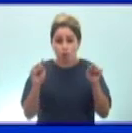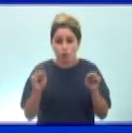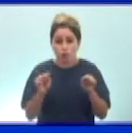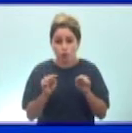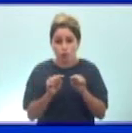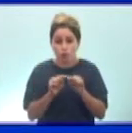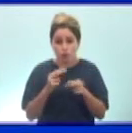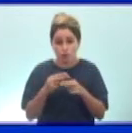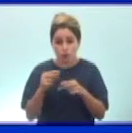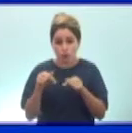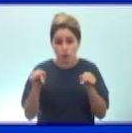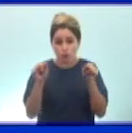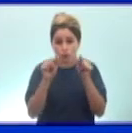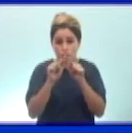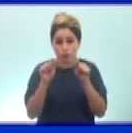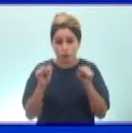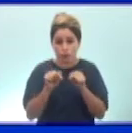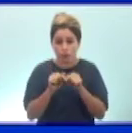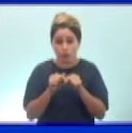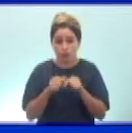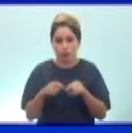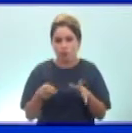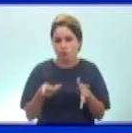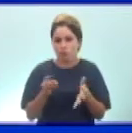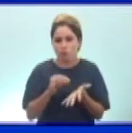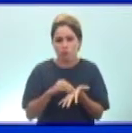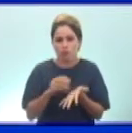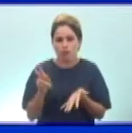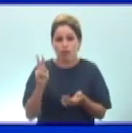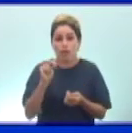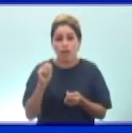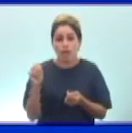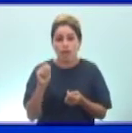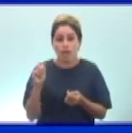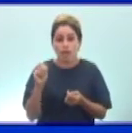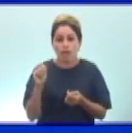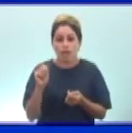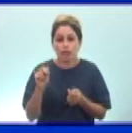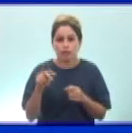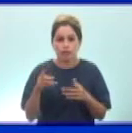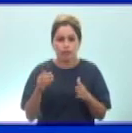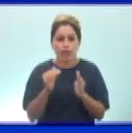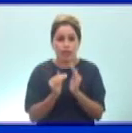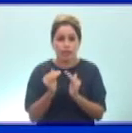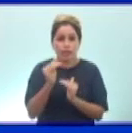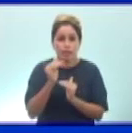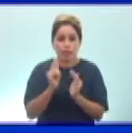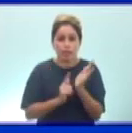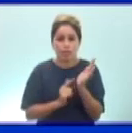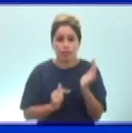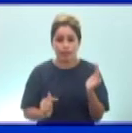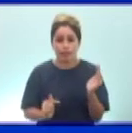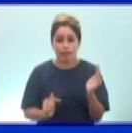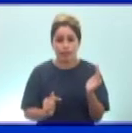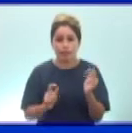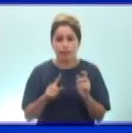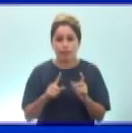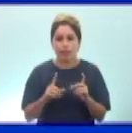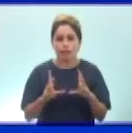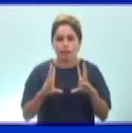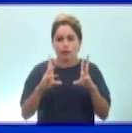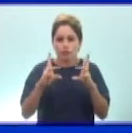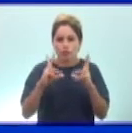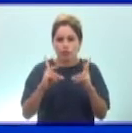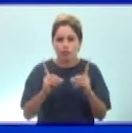por NL, donde N me representa a mí el nivel de energía y está representado por números enteros del